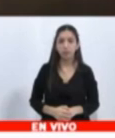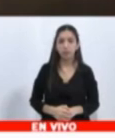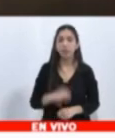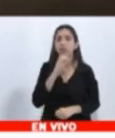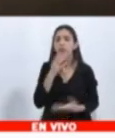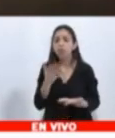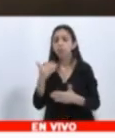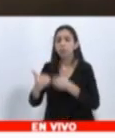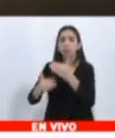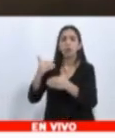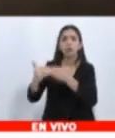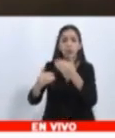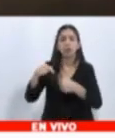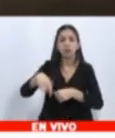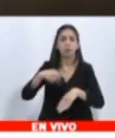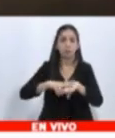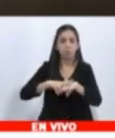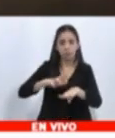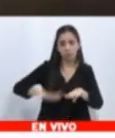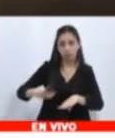Quiero agradecer también a todos